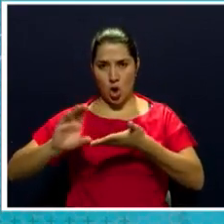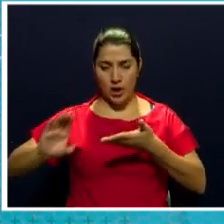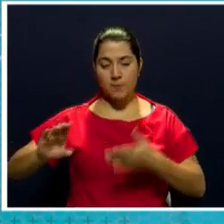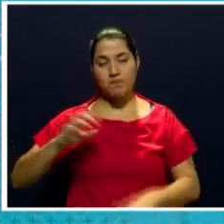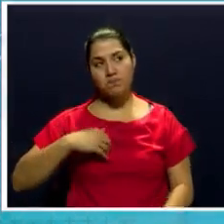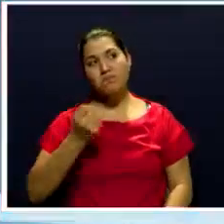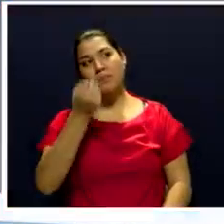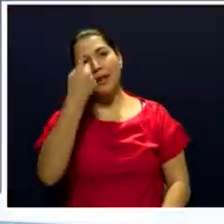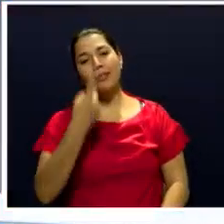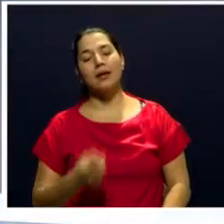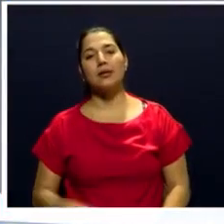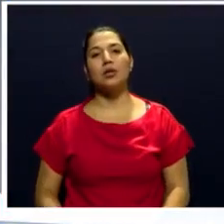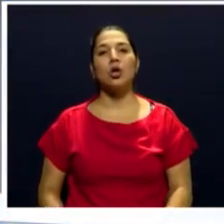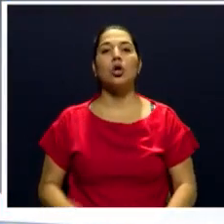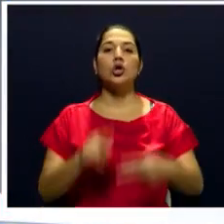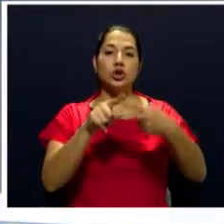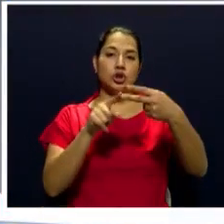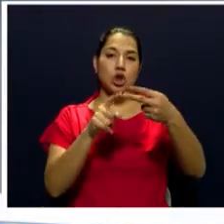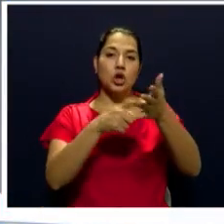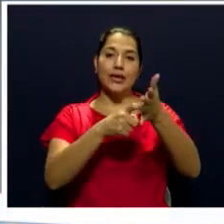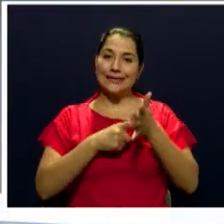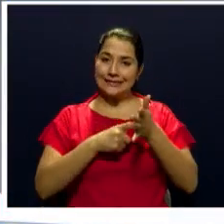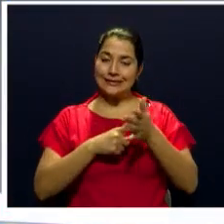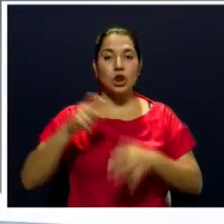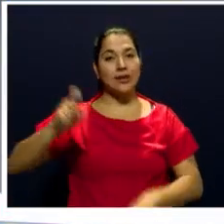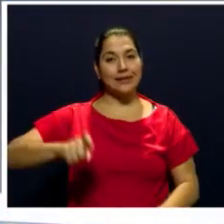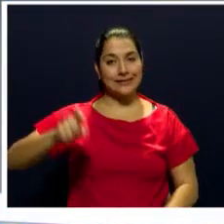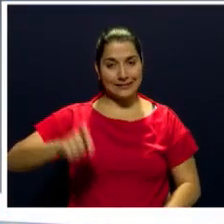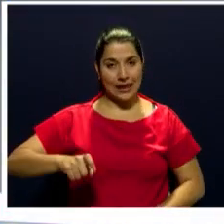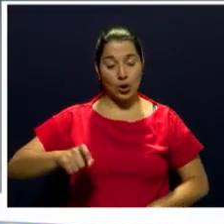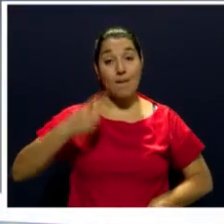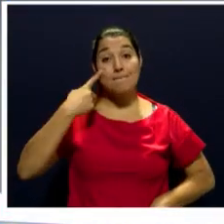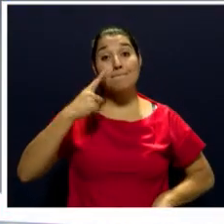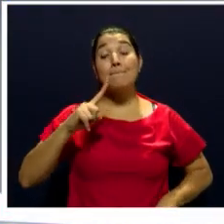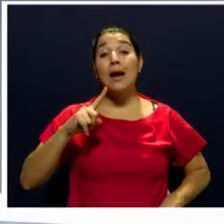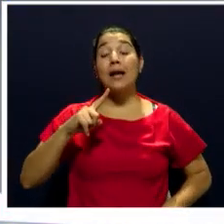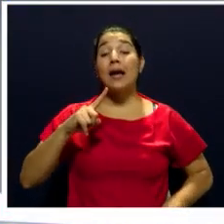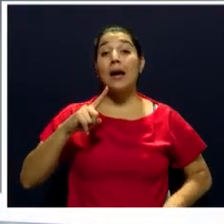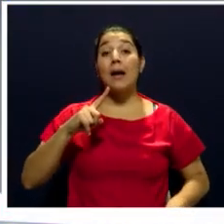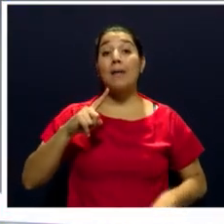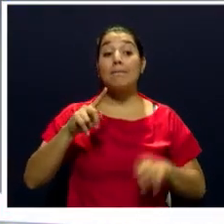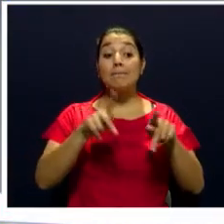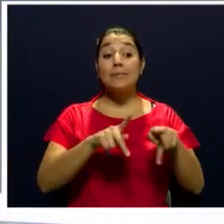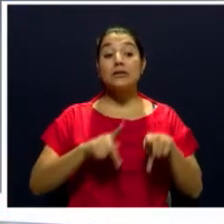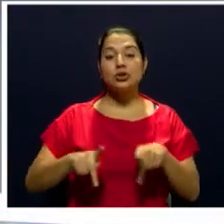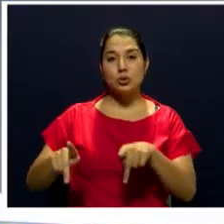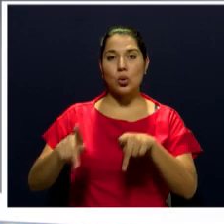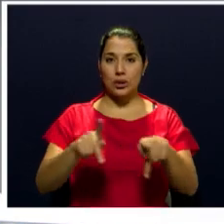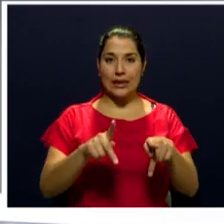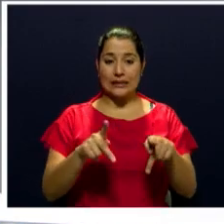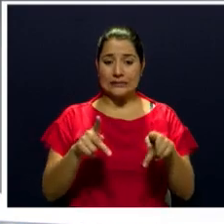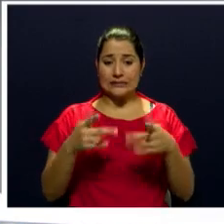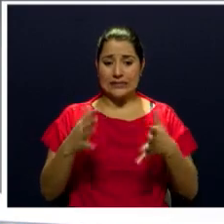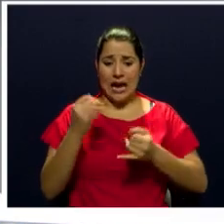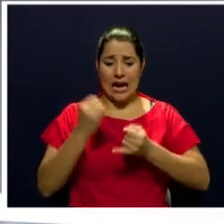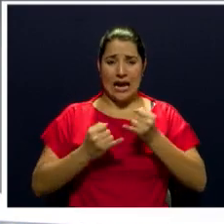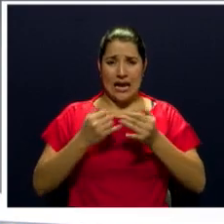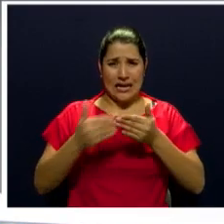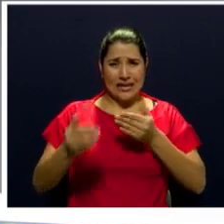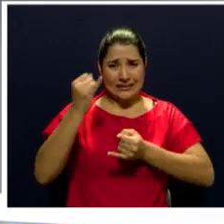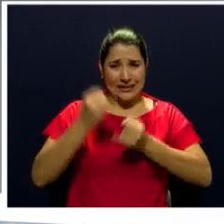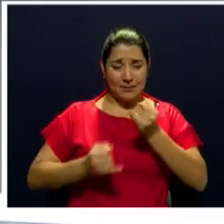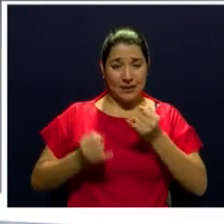doña Melania. Esos dos requisitos son los fundamentales, entonces, para quienes están por terminar su etapa